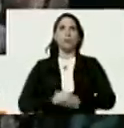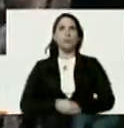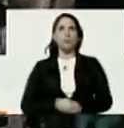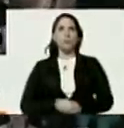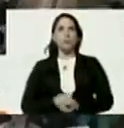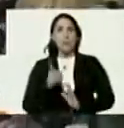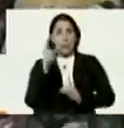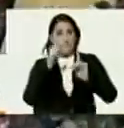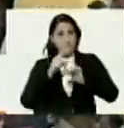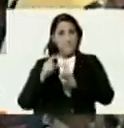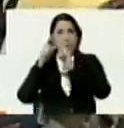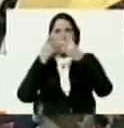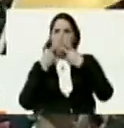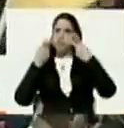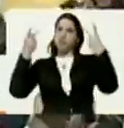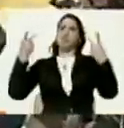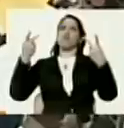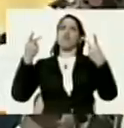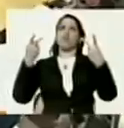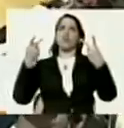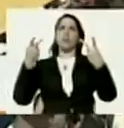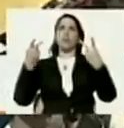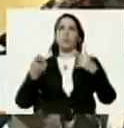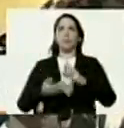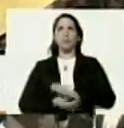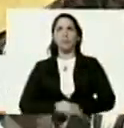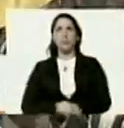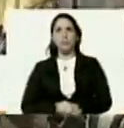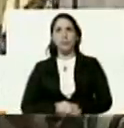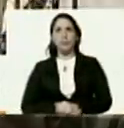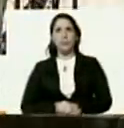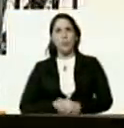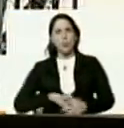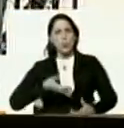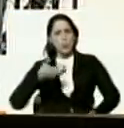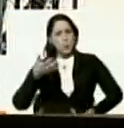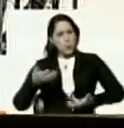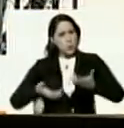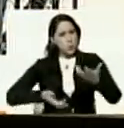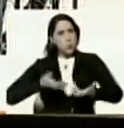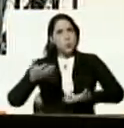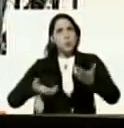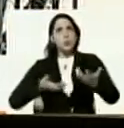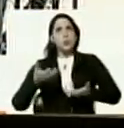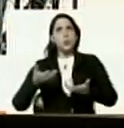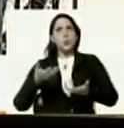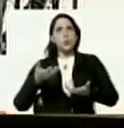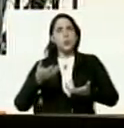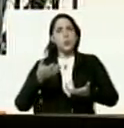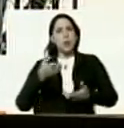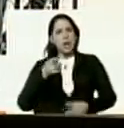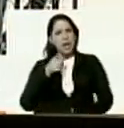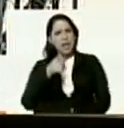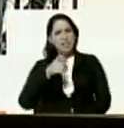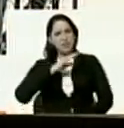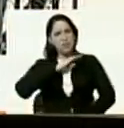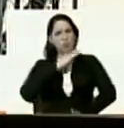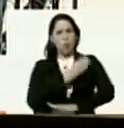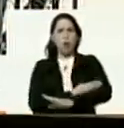Esa consigna se levantó al calor de ese inolvidable y heroico